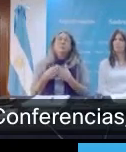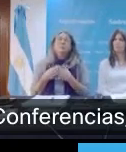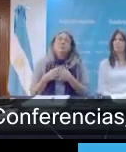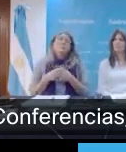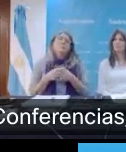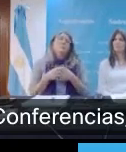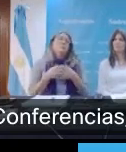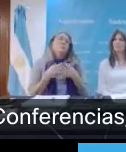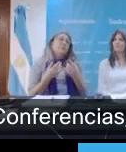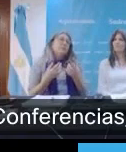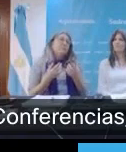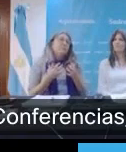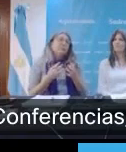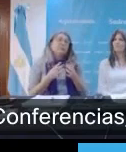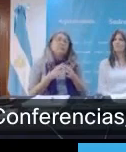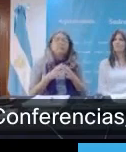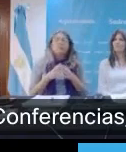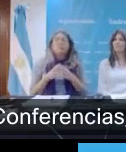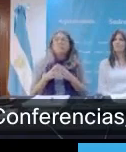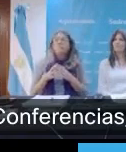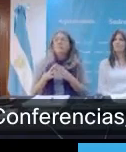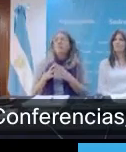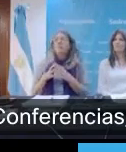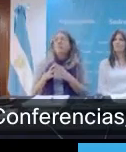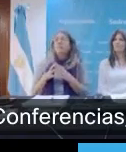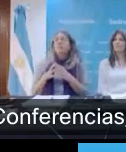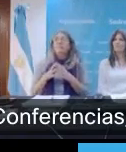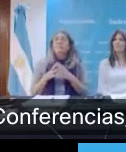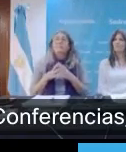mirando a las personas. Por ejemplo,